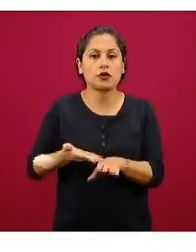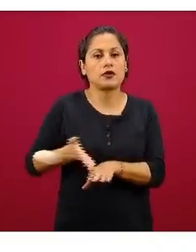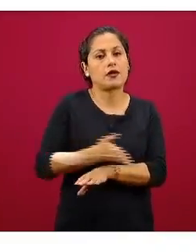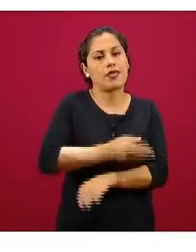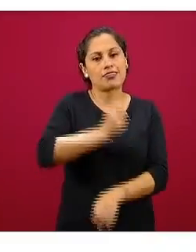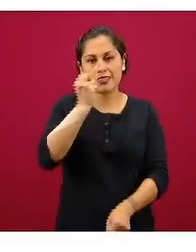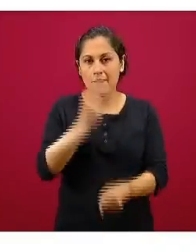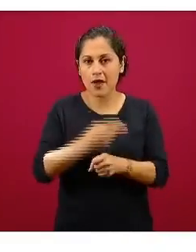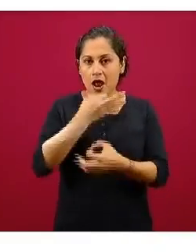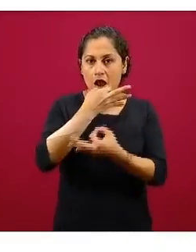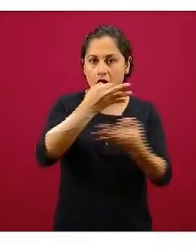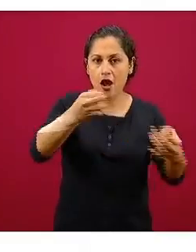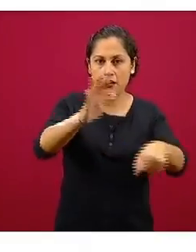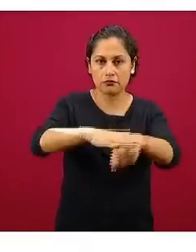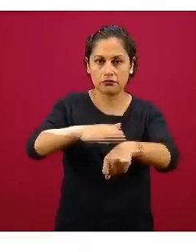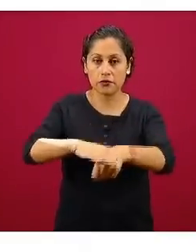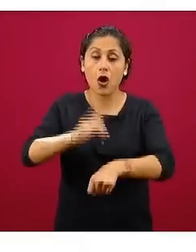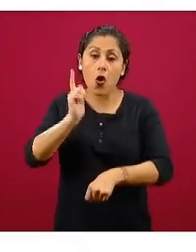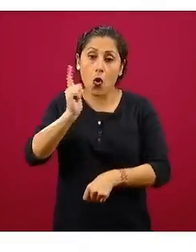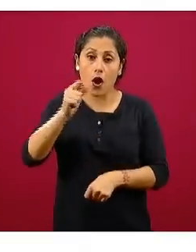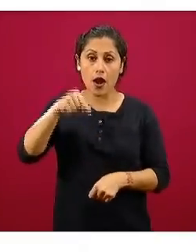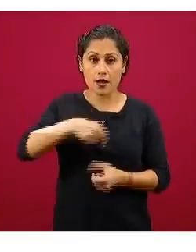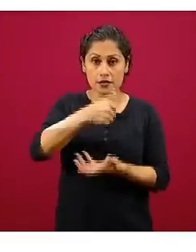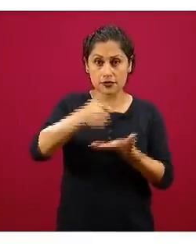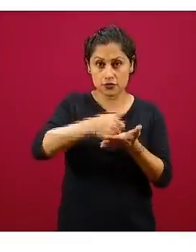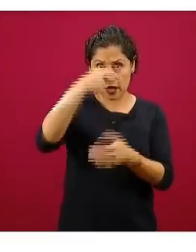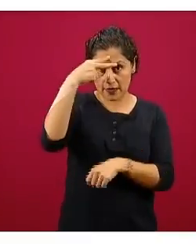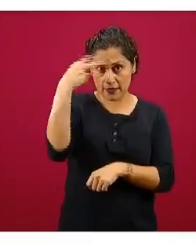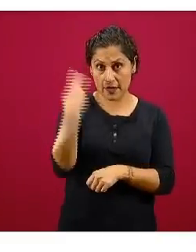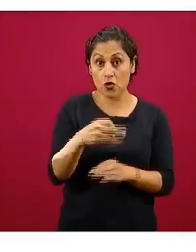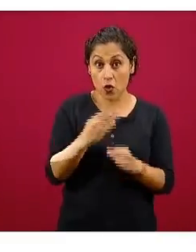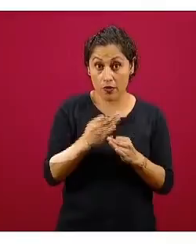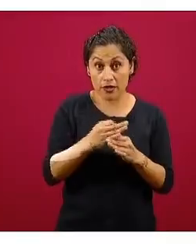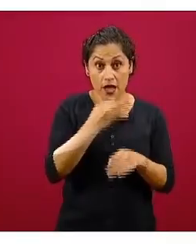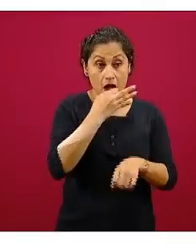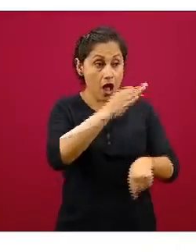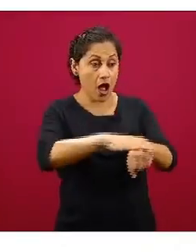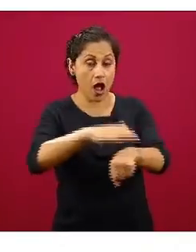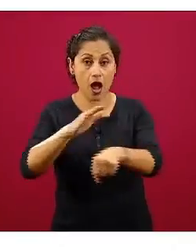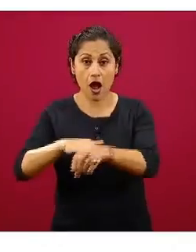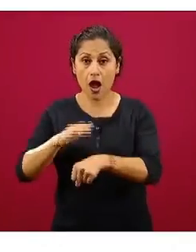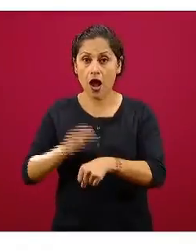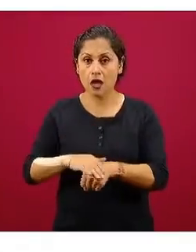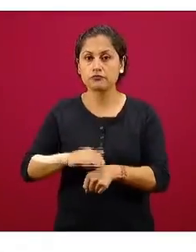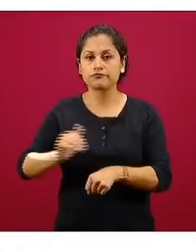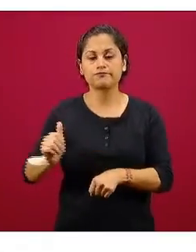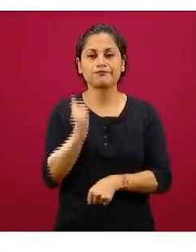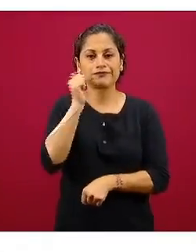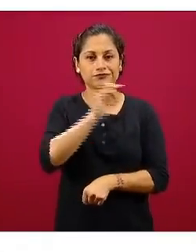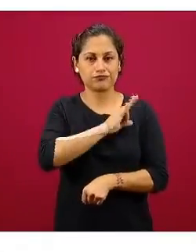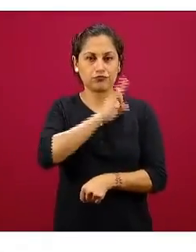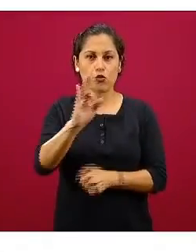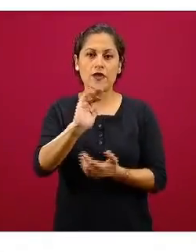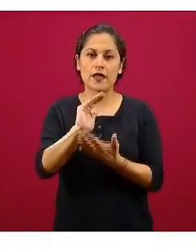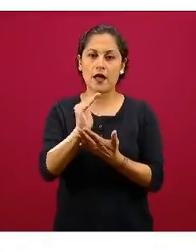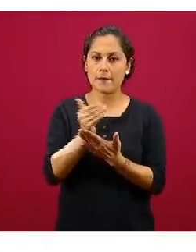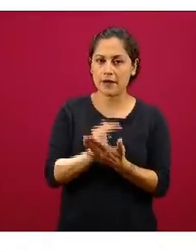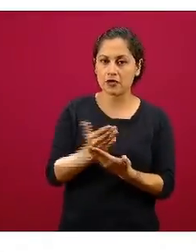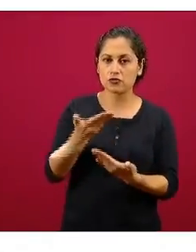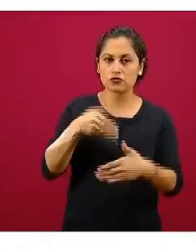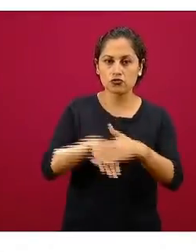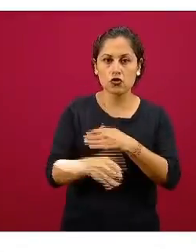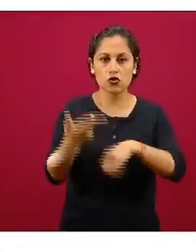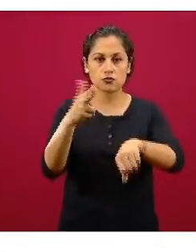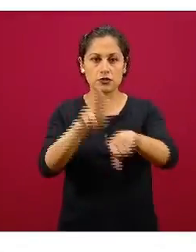y buscamos que esto ocurra en la Ciudad de México también con la anticipación. Si se detecta a las personas antes de que empiecen a tener